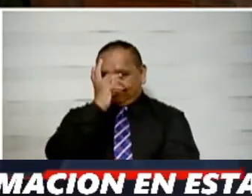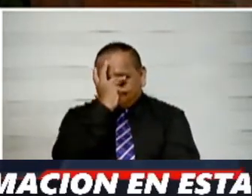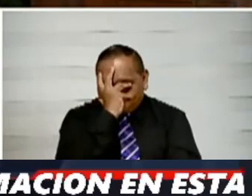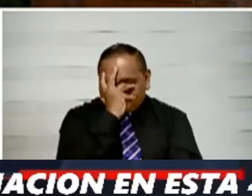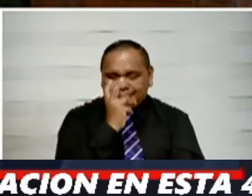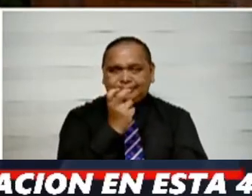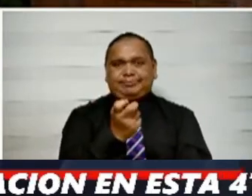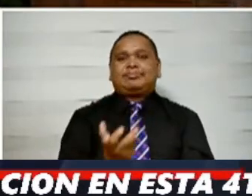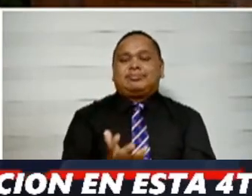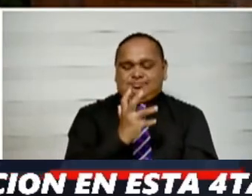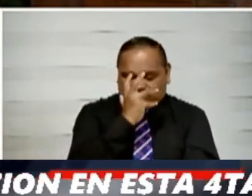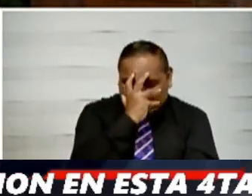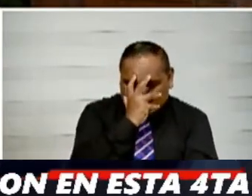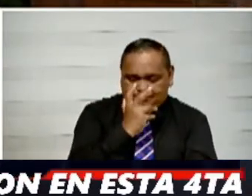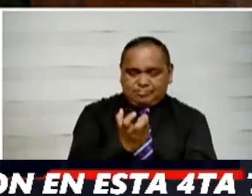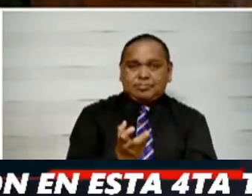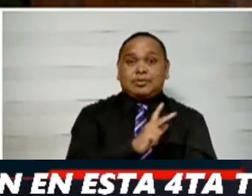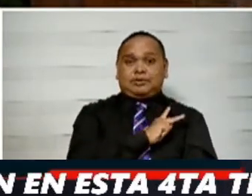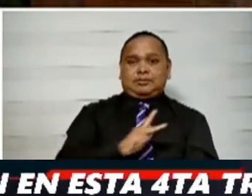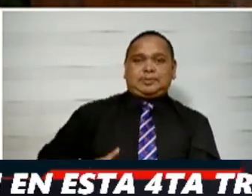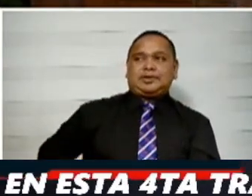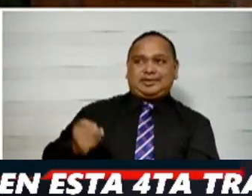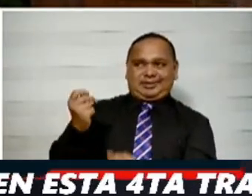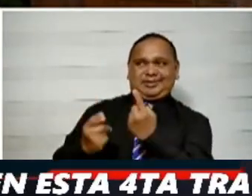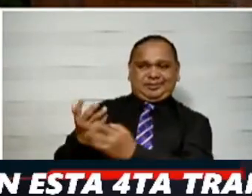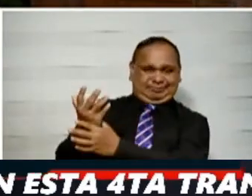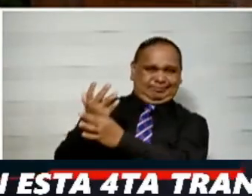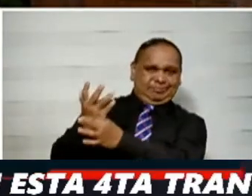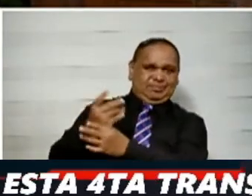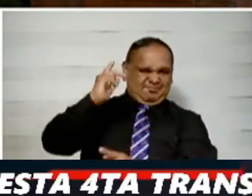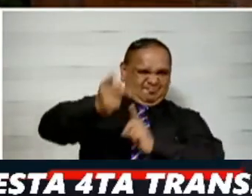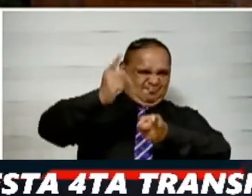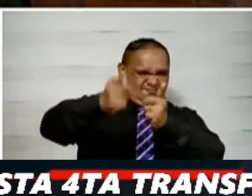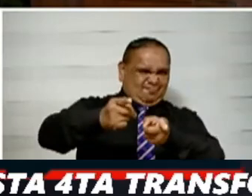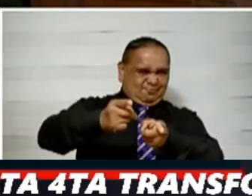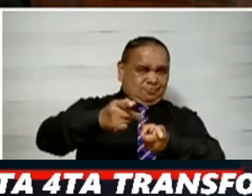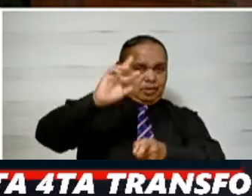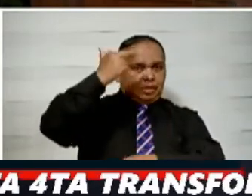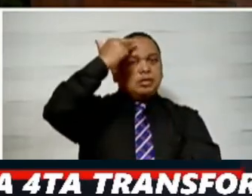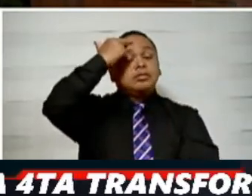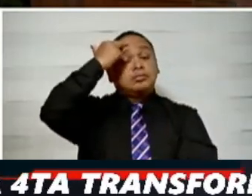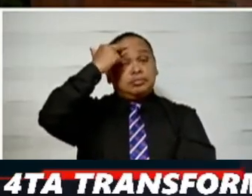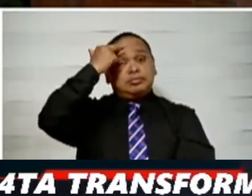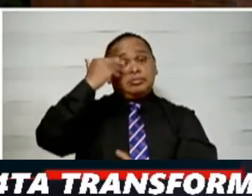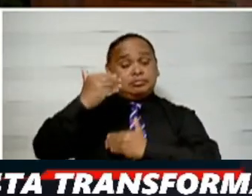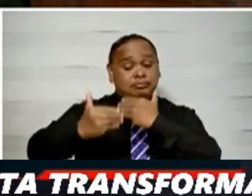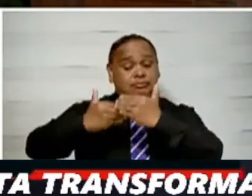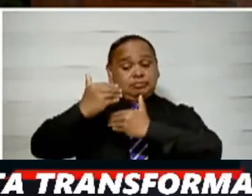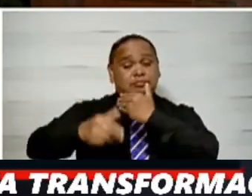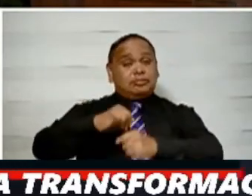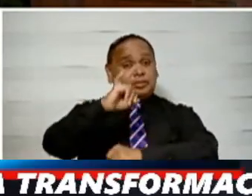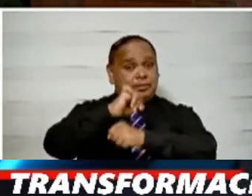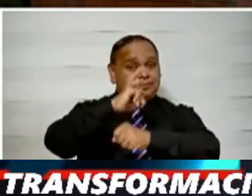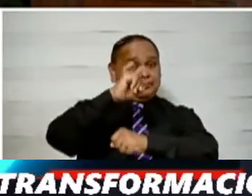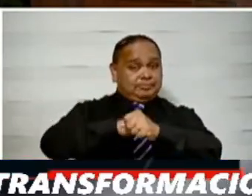¿eh? Ahora sí que da vergüenza. El otro día oí al presidente que hacía unos señalamientos. Yo todavía tenía el recuerdo de que Proceso, cómo investigaba, porque